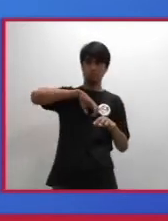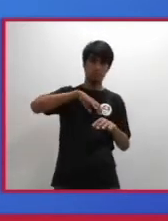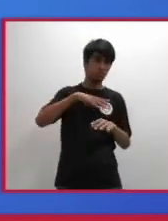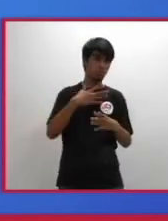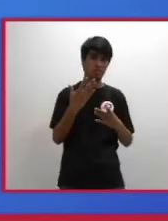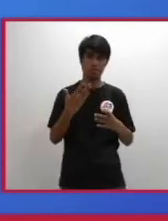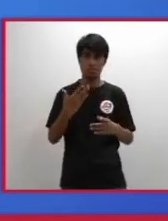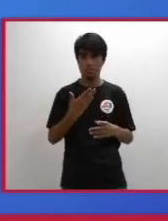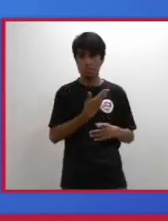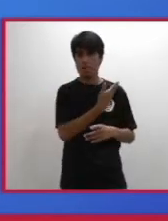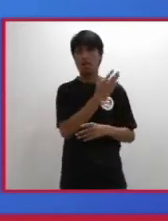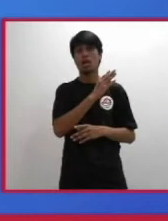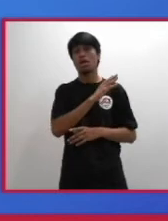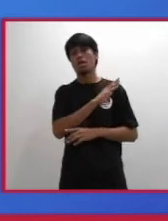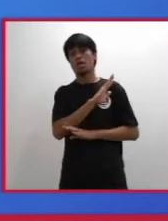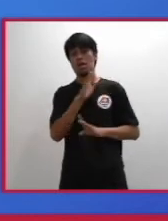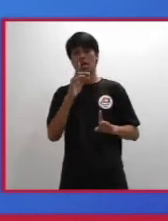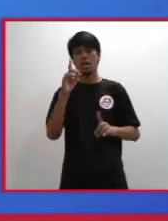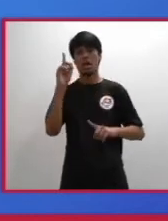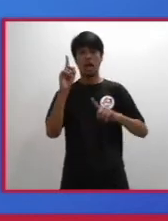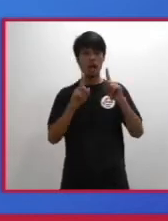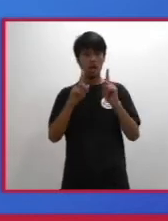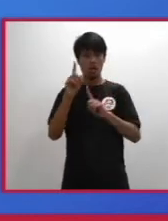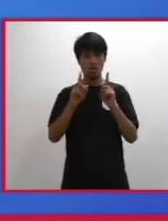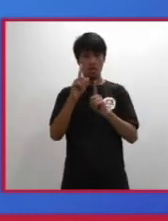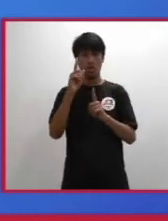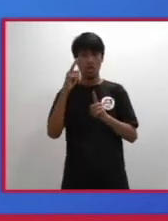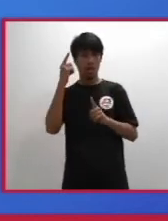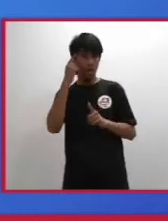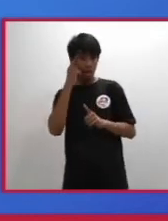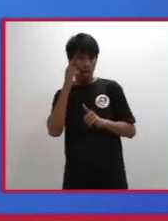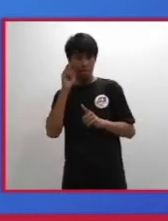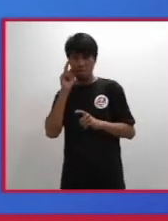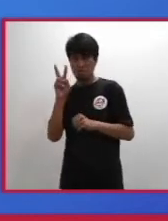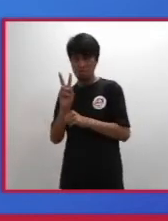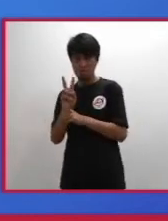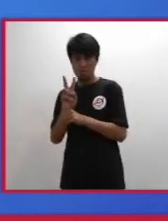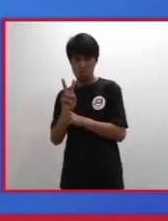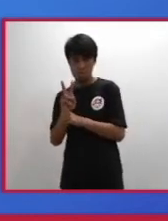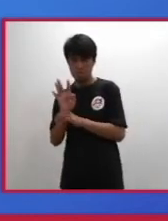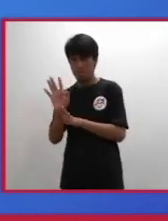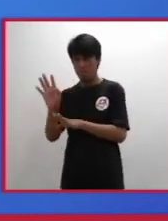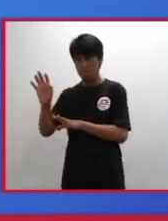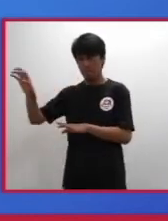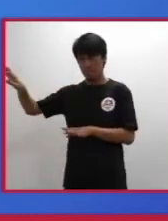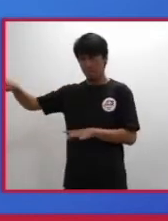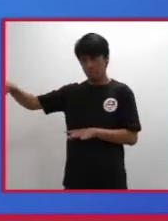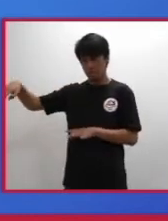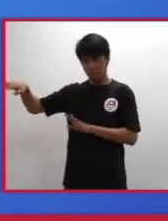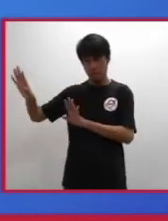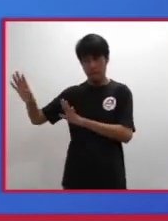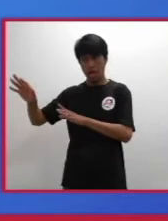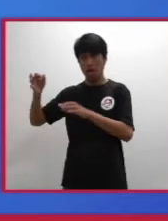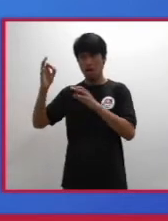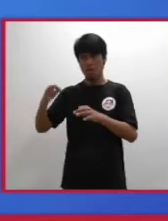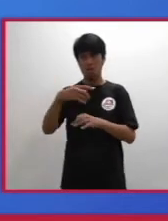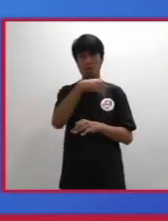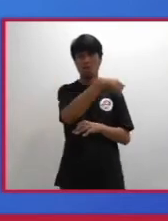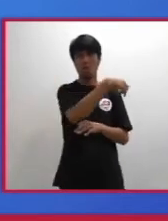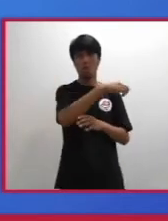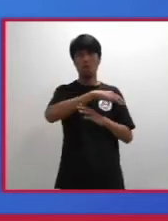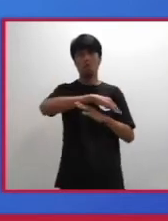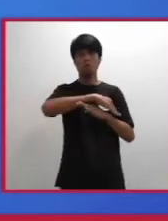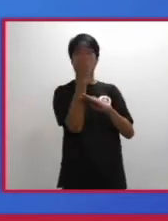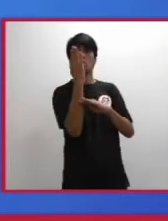repente estaba más atento a que quizás el guinche o la grúa le pueda dañar. Sin embargo, ¿qué pasó? El